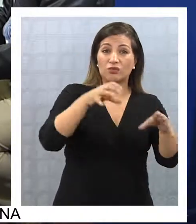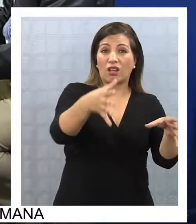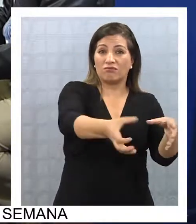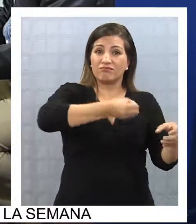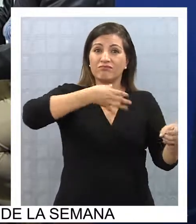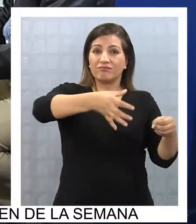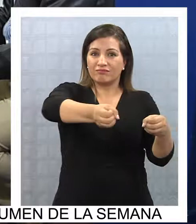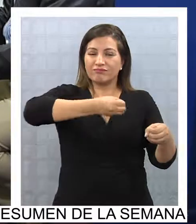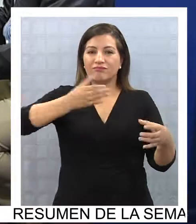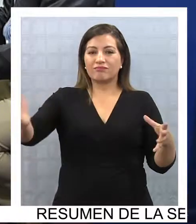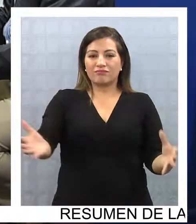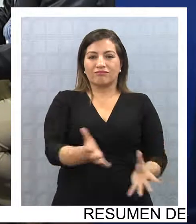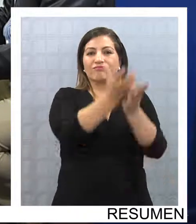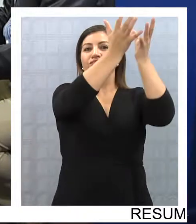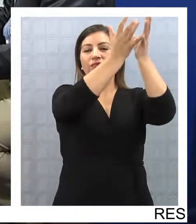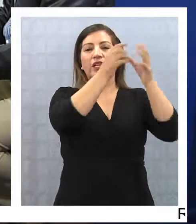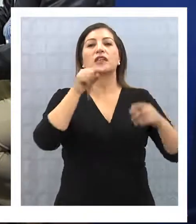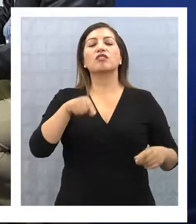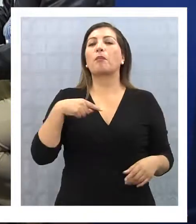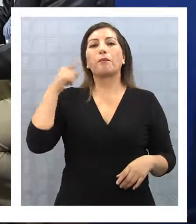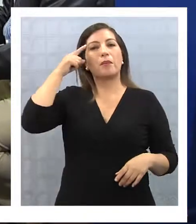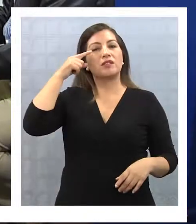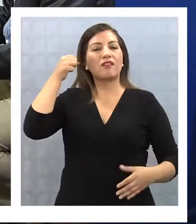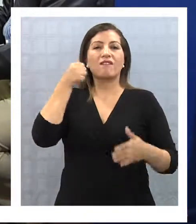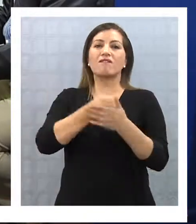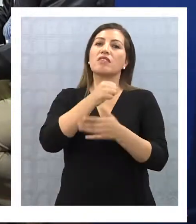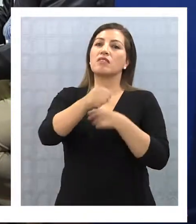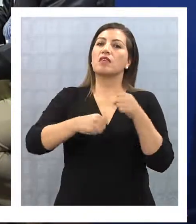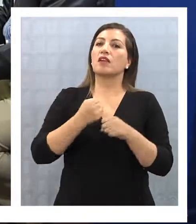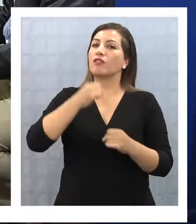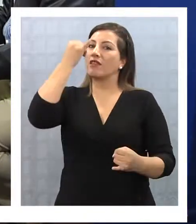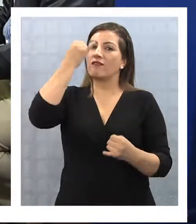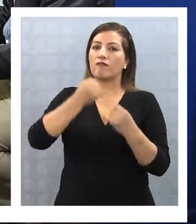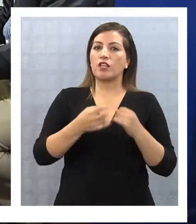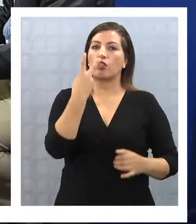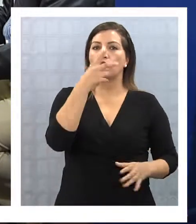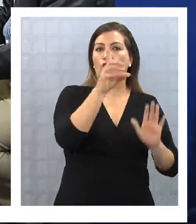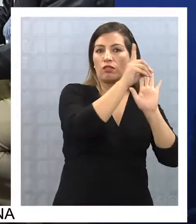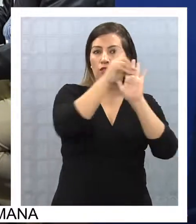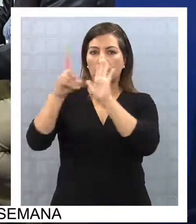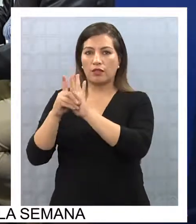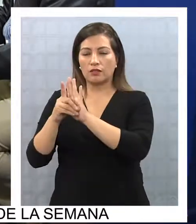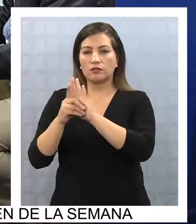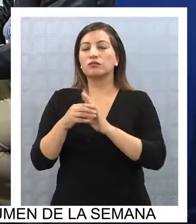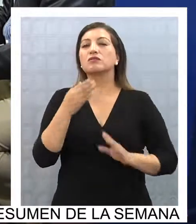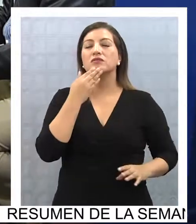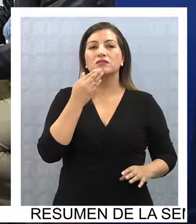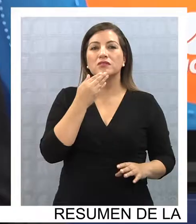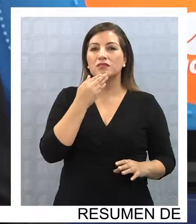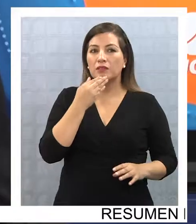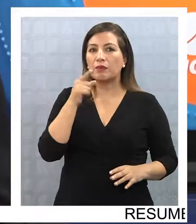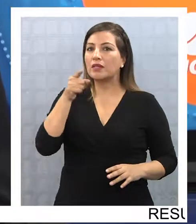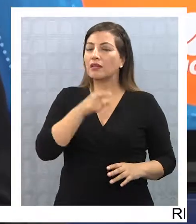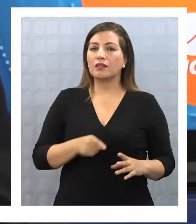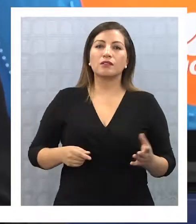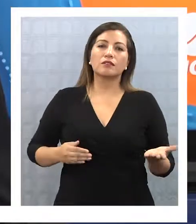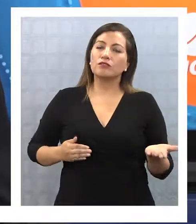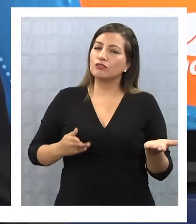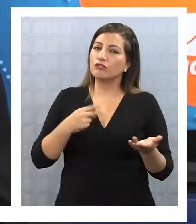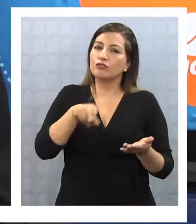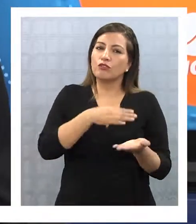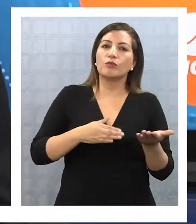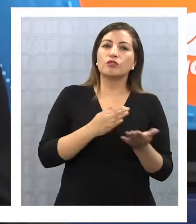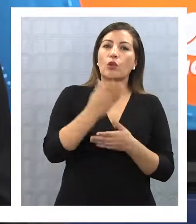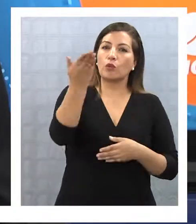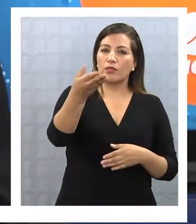sin pausa, y yo creo que a fin de año vamos a terminar con estos 2 decretos, o sea, esa es nuestra meta, y vamos a terminar con estos pilotos, pero evidentemente, como